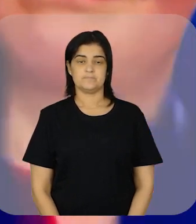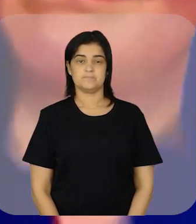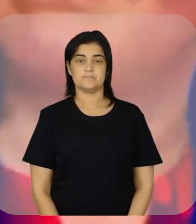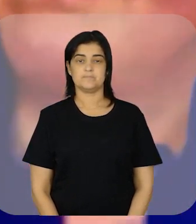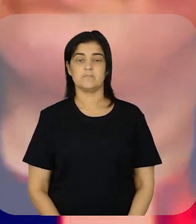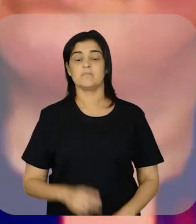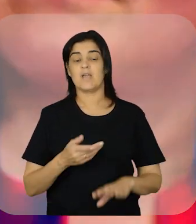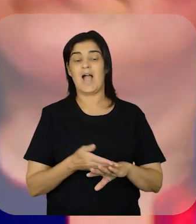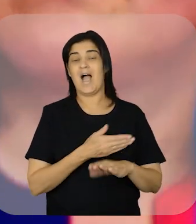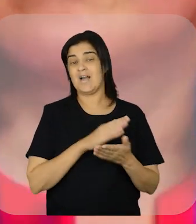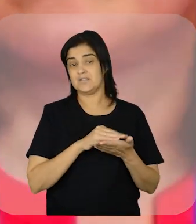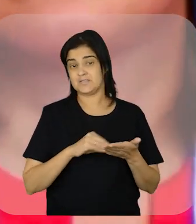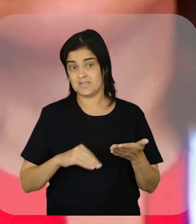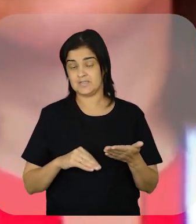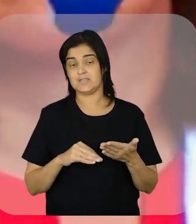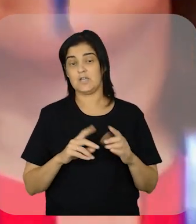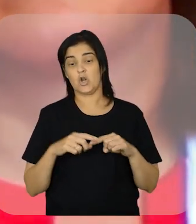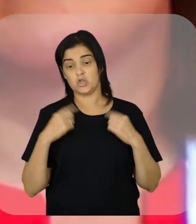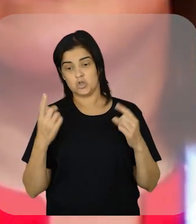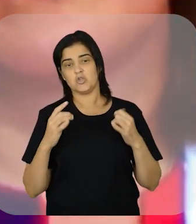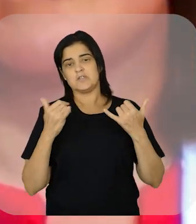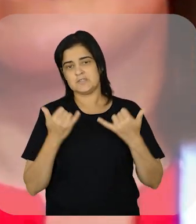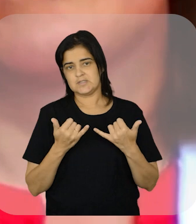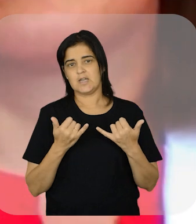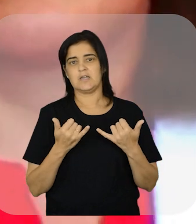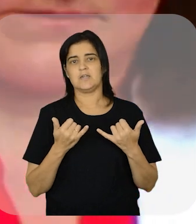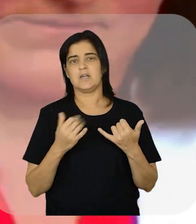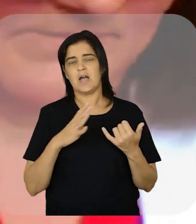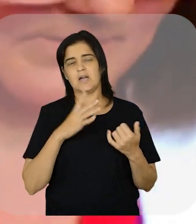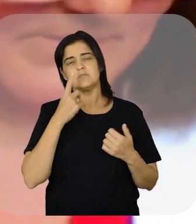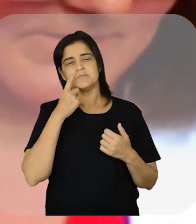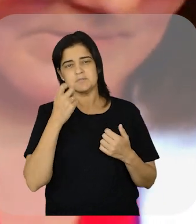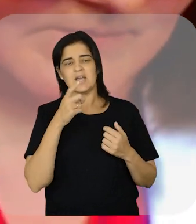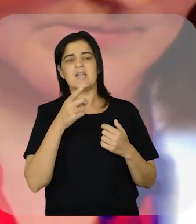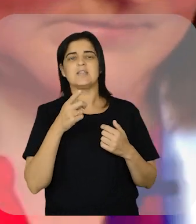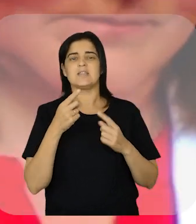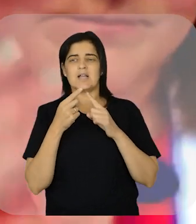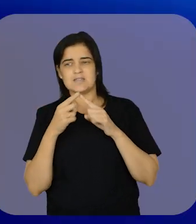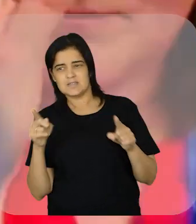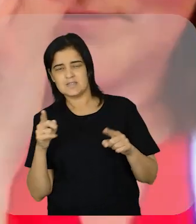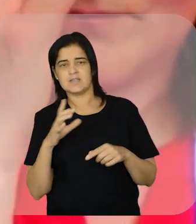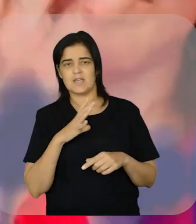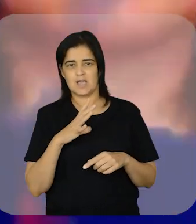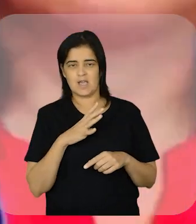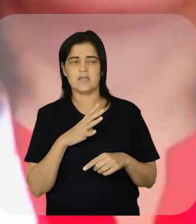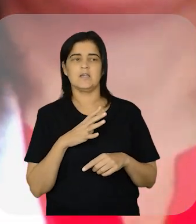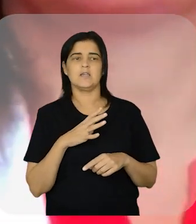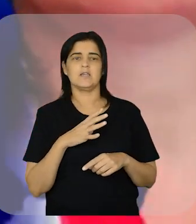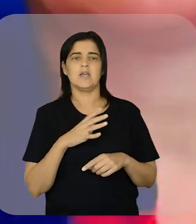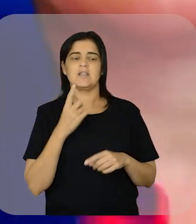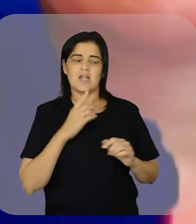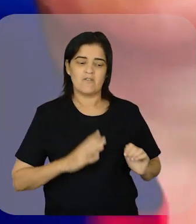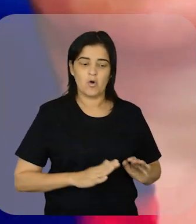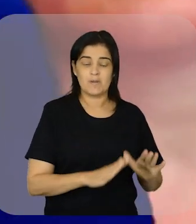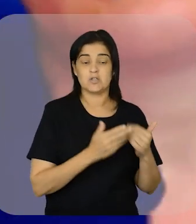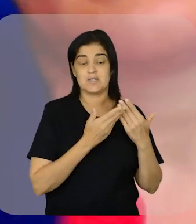en los antecedentes nosotros ya veníamos como identificando esta brecha entre la